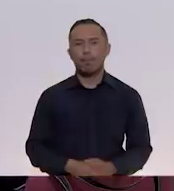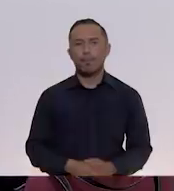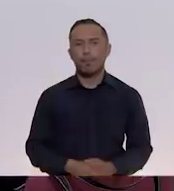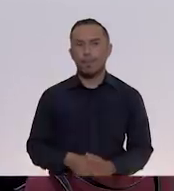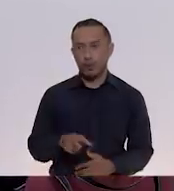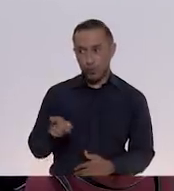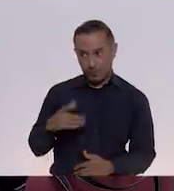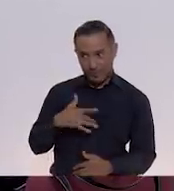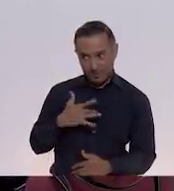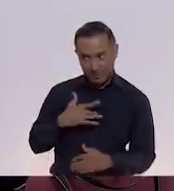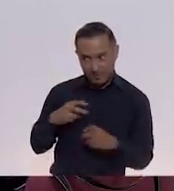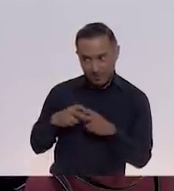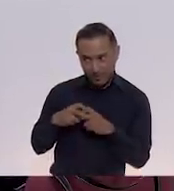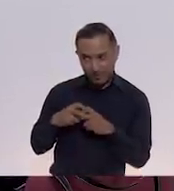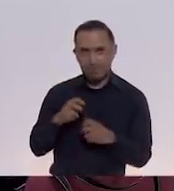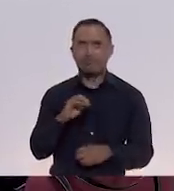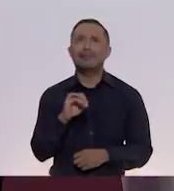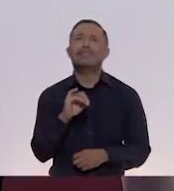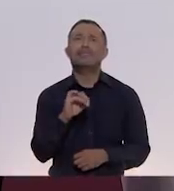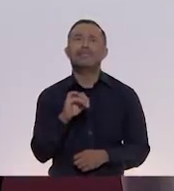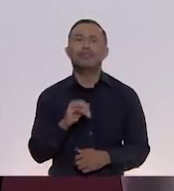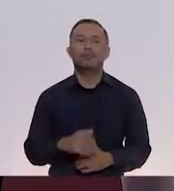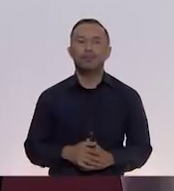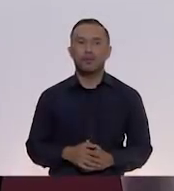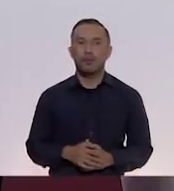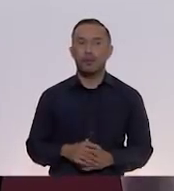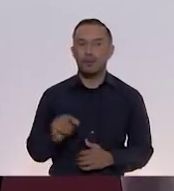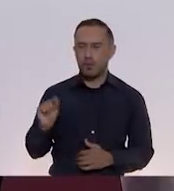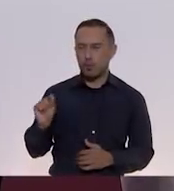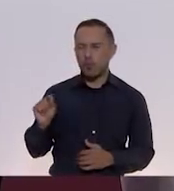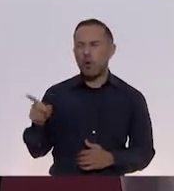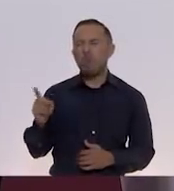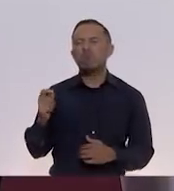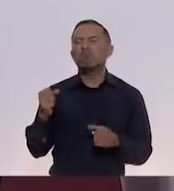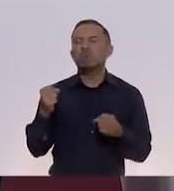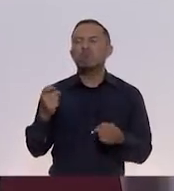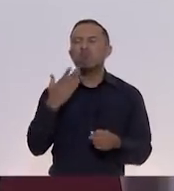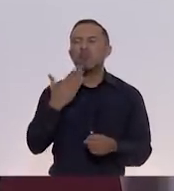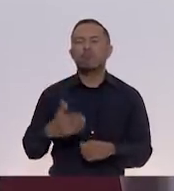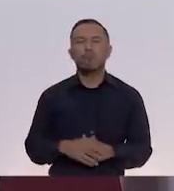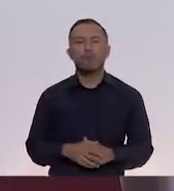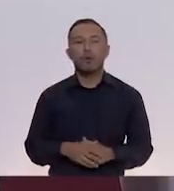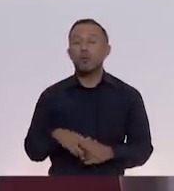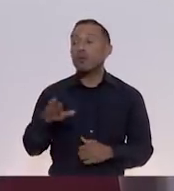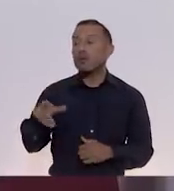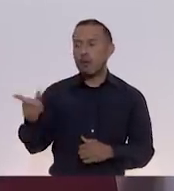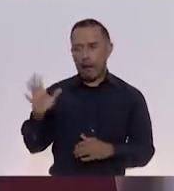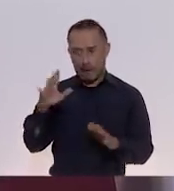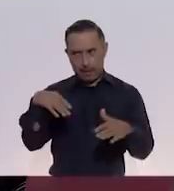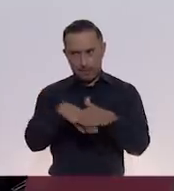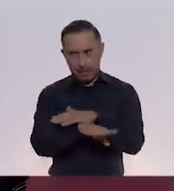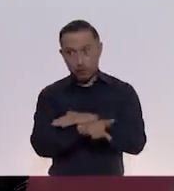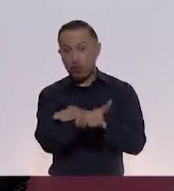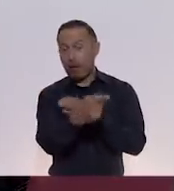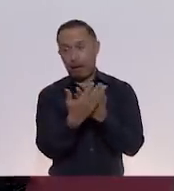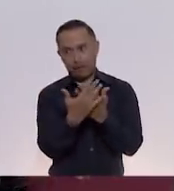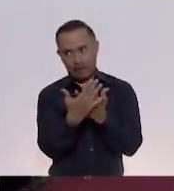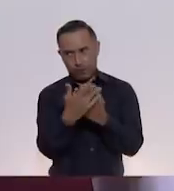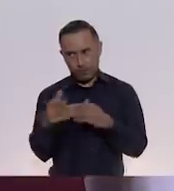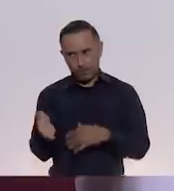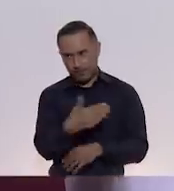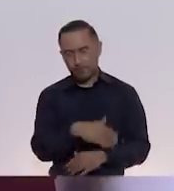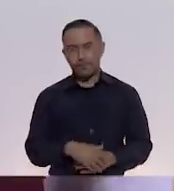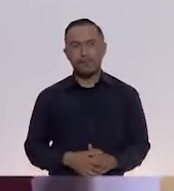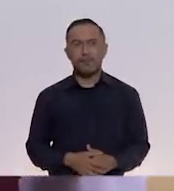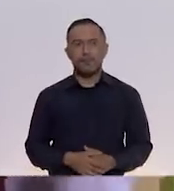Nerviosa, ¿no? Sí. Tranquila, relájate. Pero te va a ir bien, tía. Señora, ya puede pasar. La están esperando. Okay, gracias. Suerte.